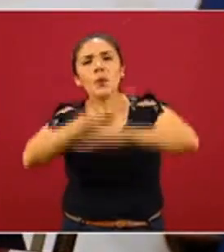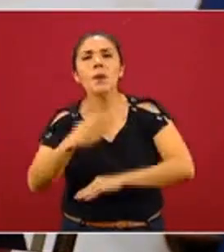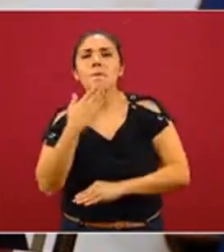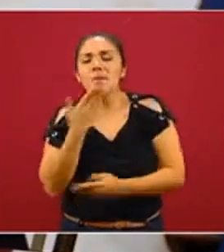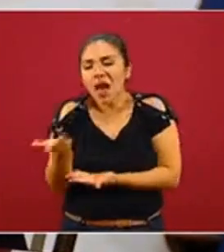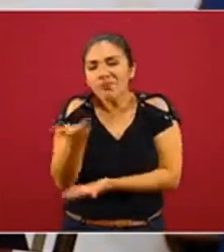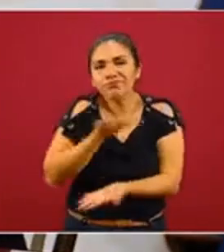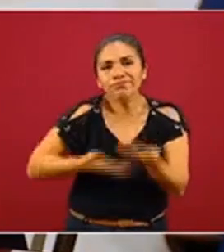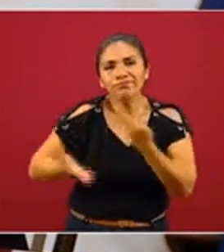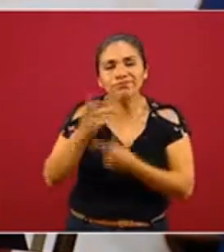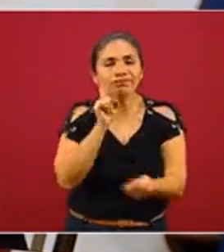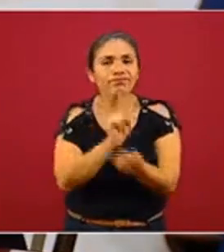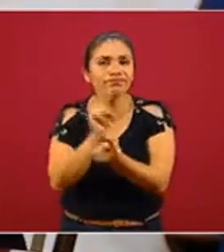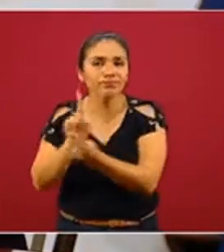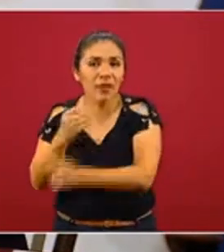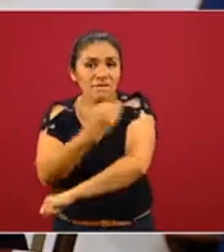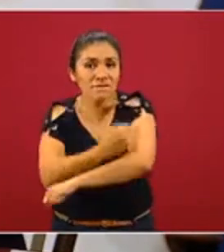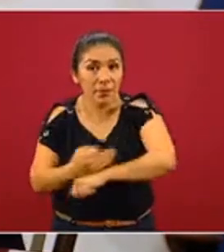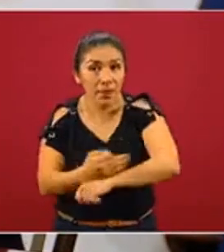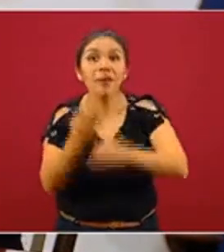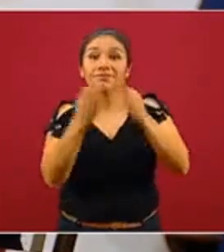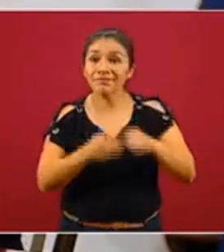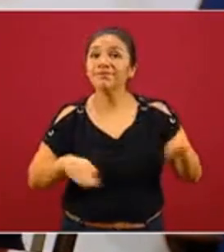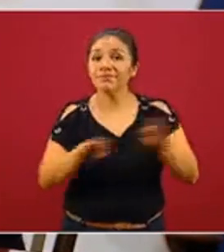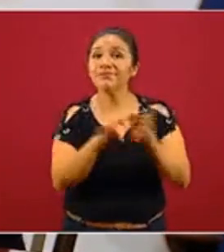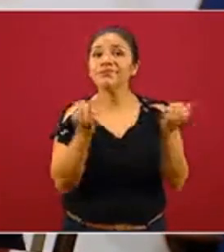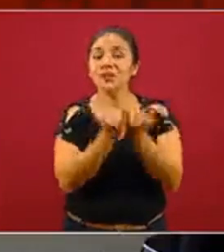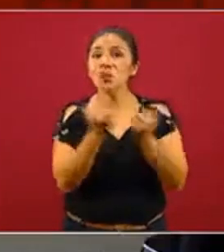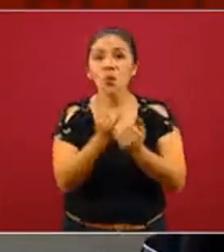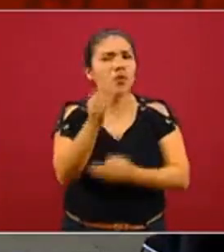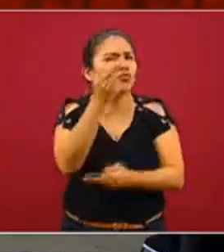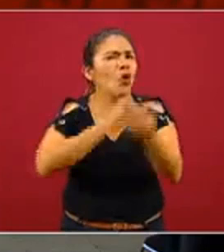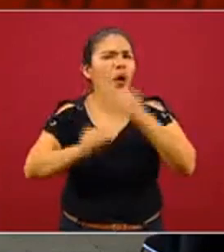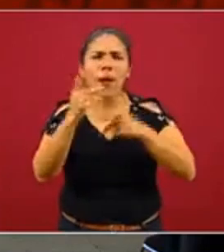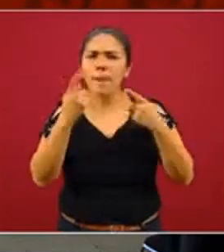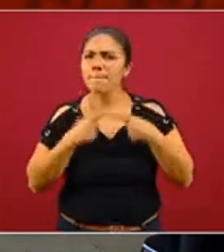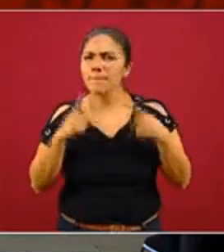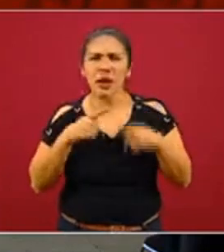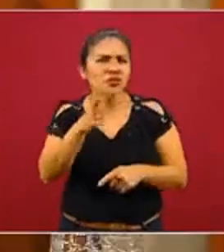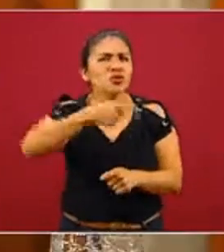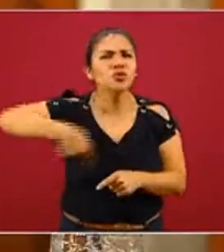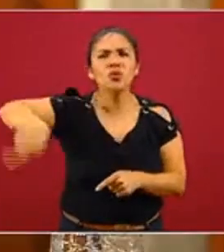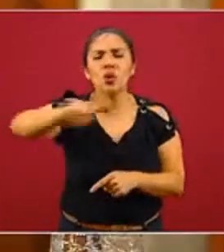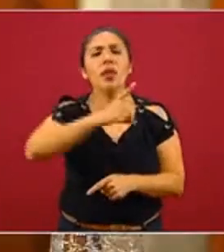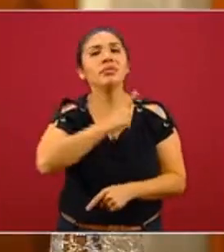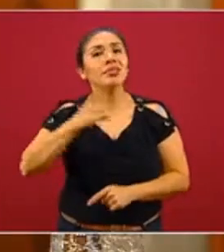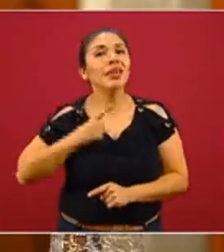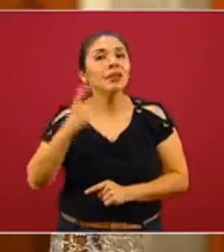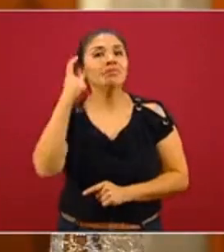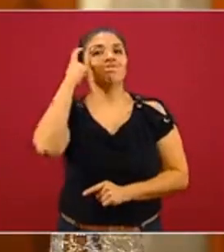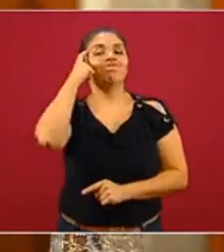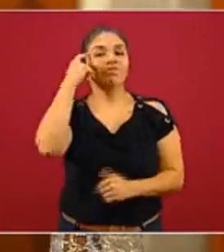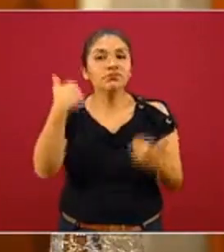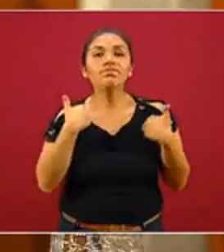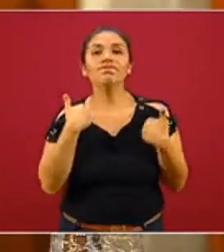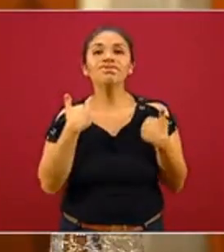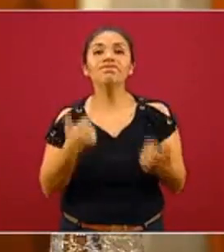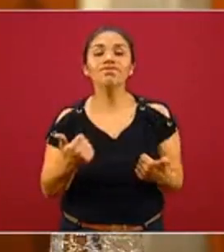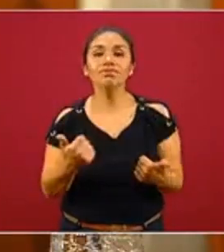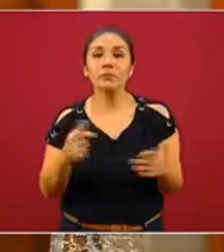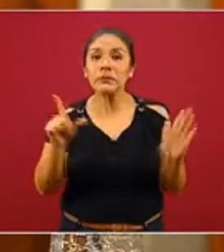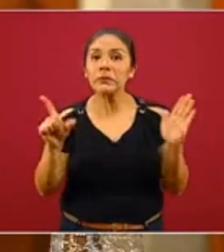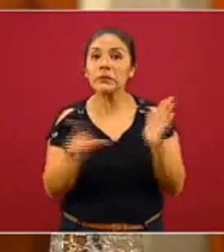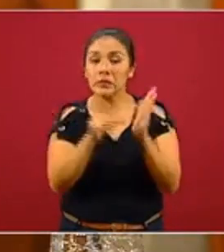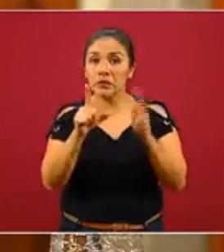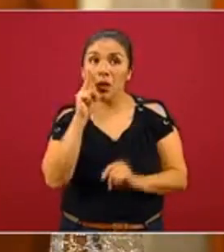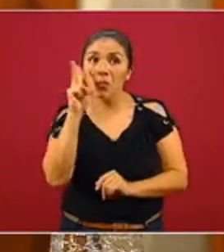armoniosas. Es importante también que el público en general esté consciente y asuma que ante indicios y